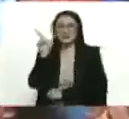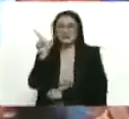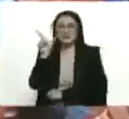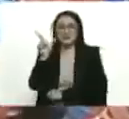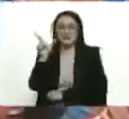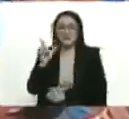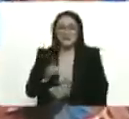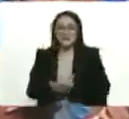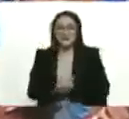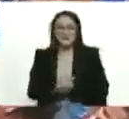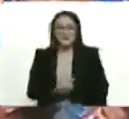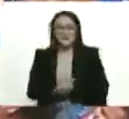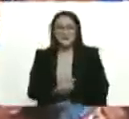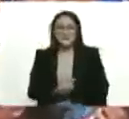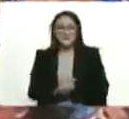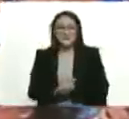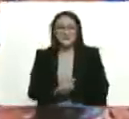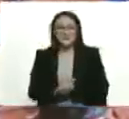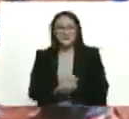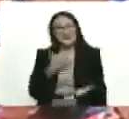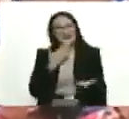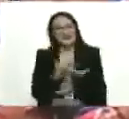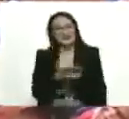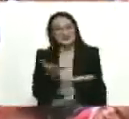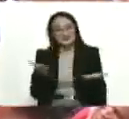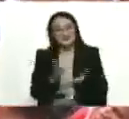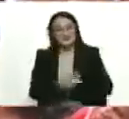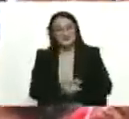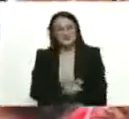Venezuela! Muchas gracias, compañero.